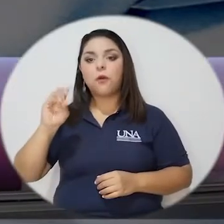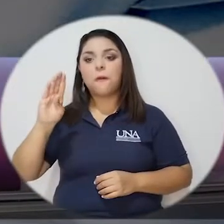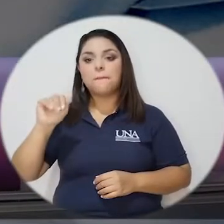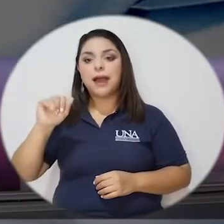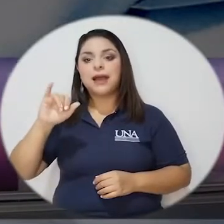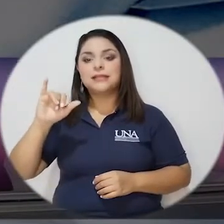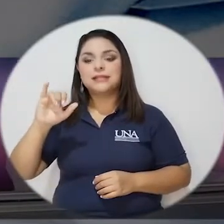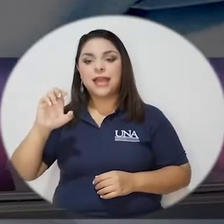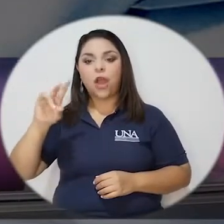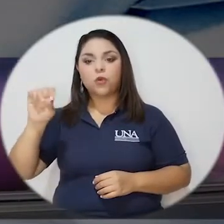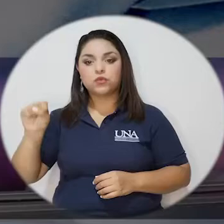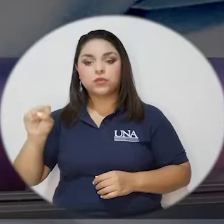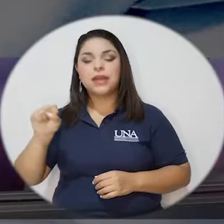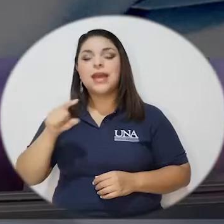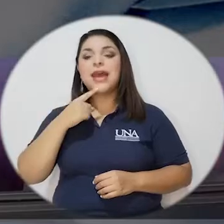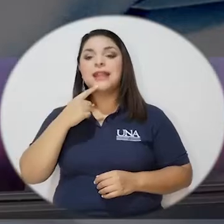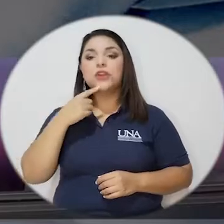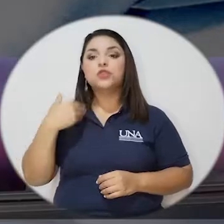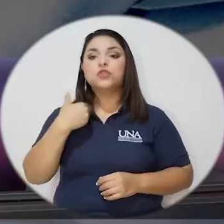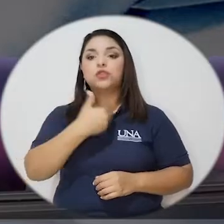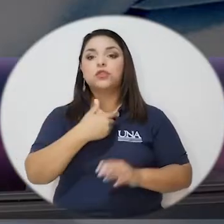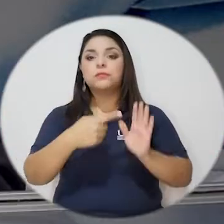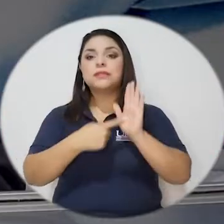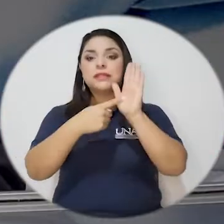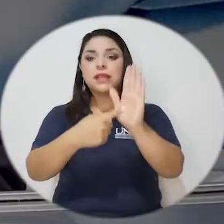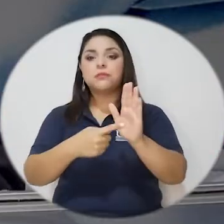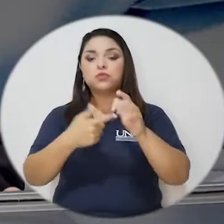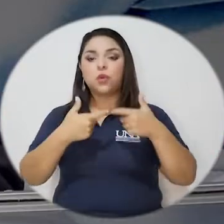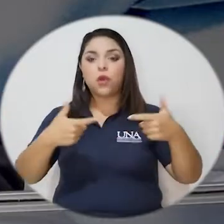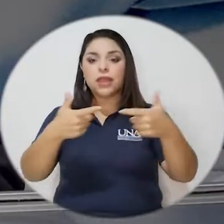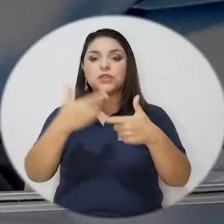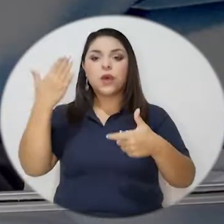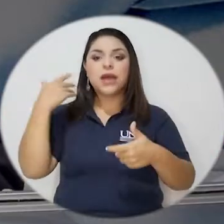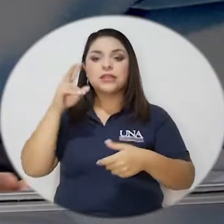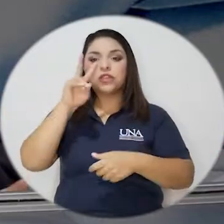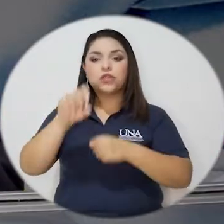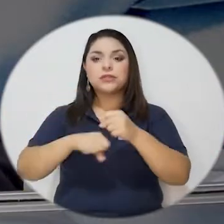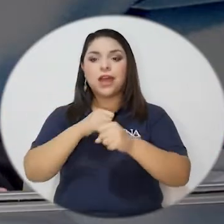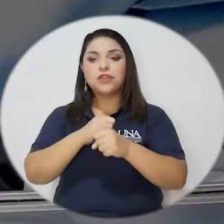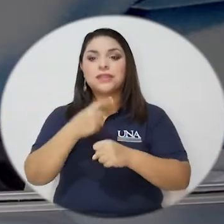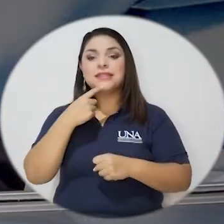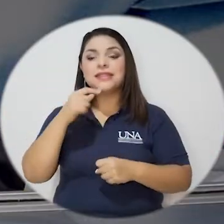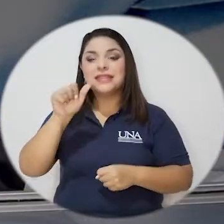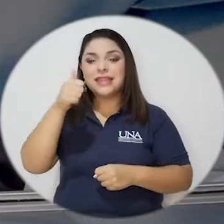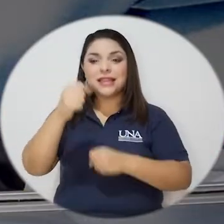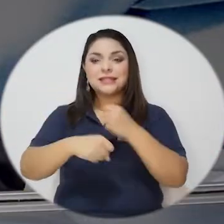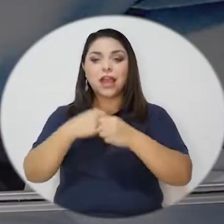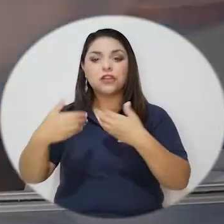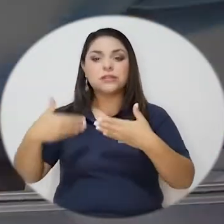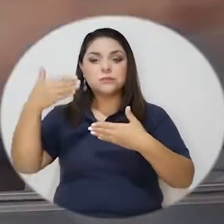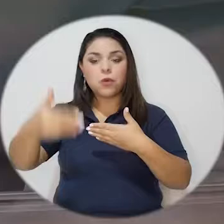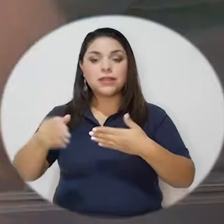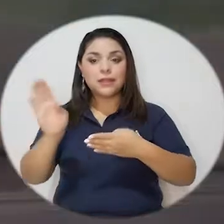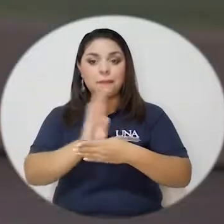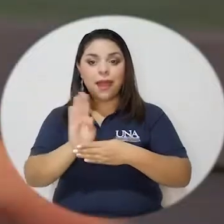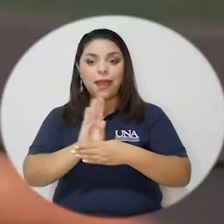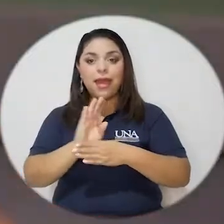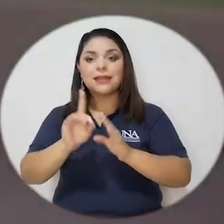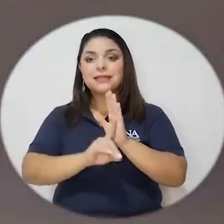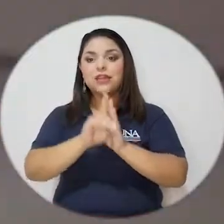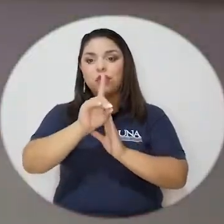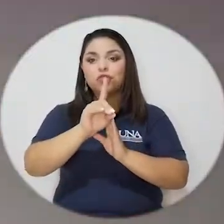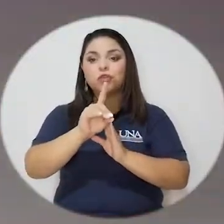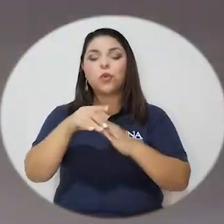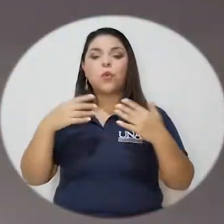subdirector de Escuela de Administración, yo hicimos una investigación, presentamos un congreso hace 2 años, decíamos, 10 años después de Banca de Desarrollo, ha